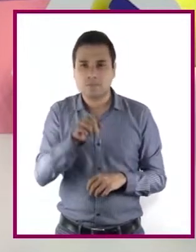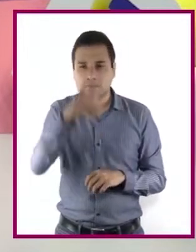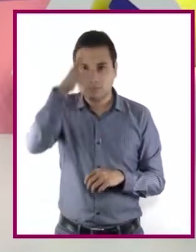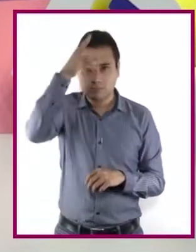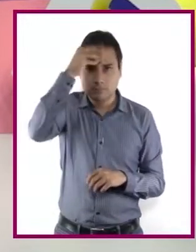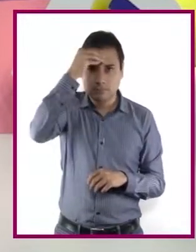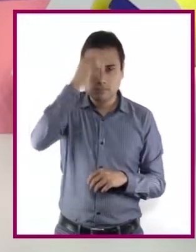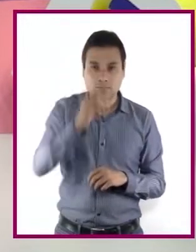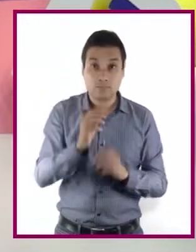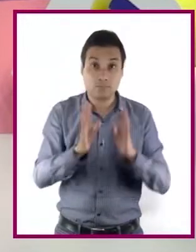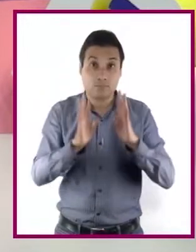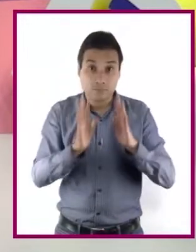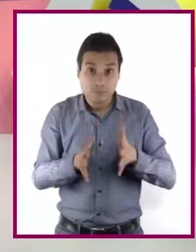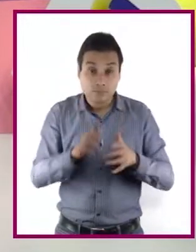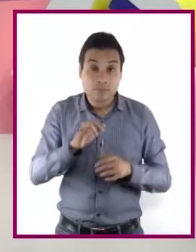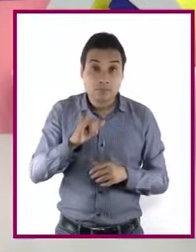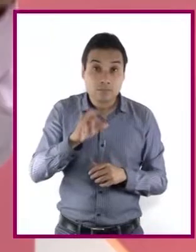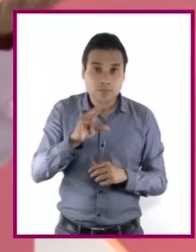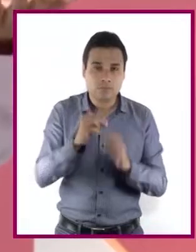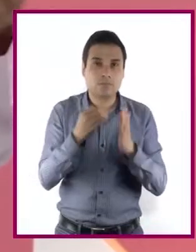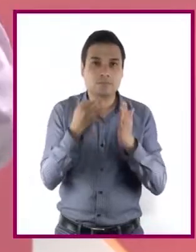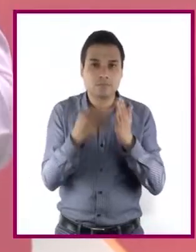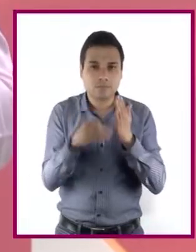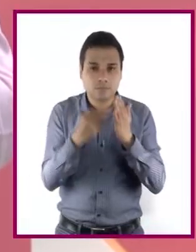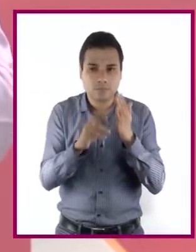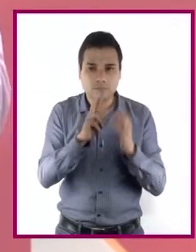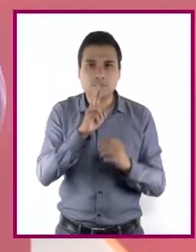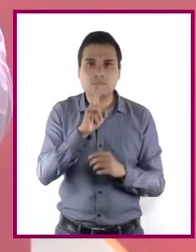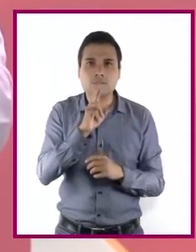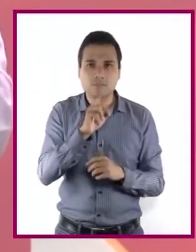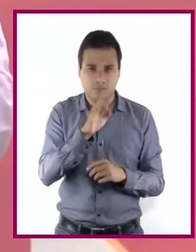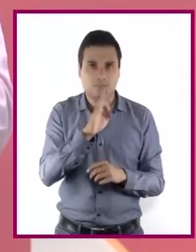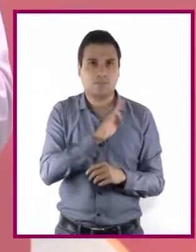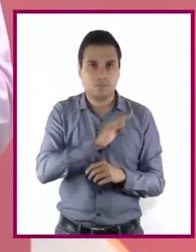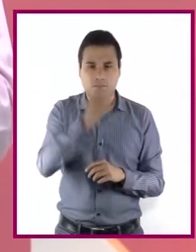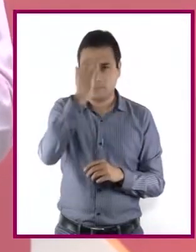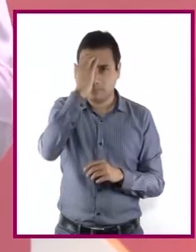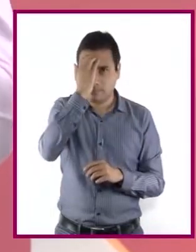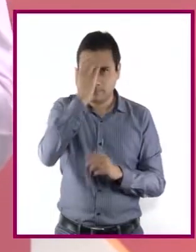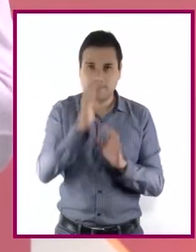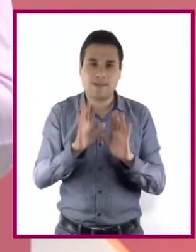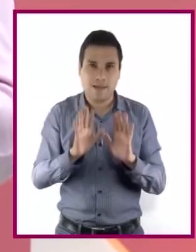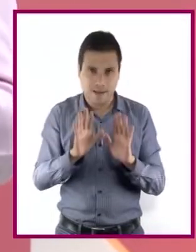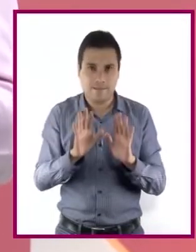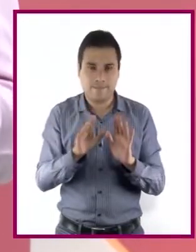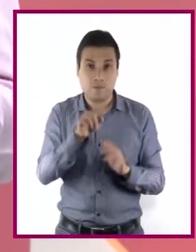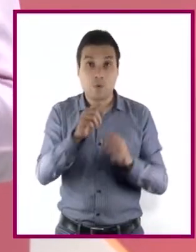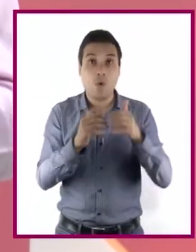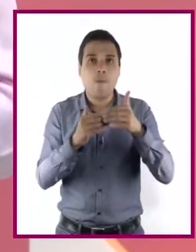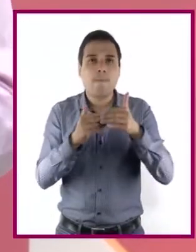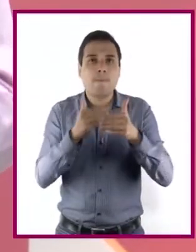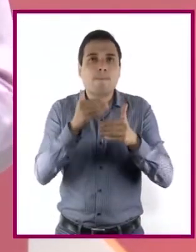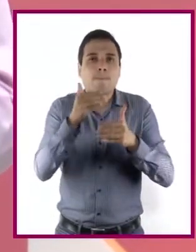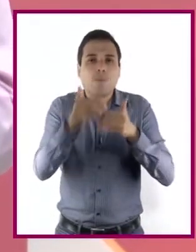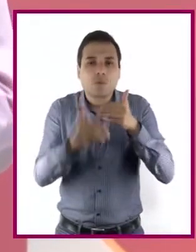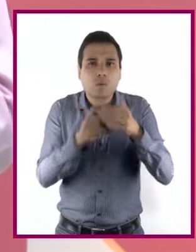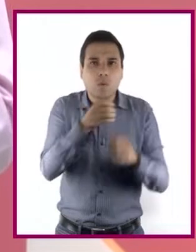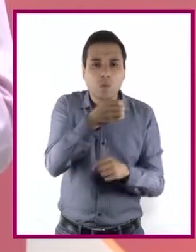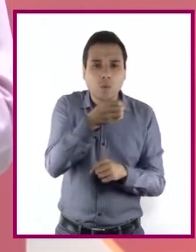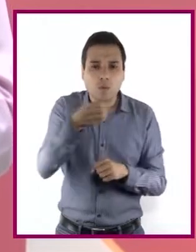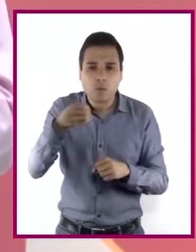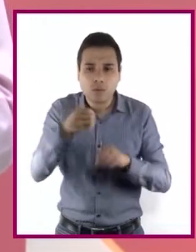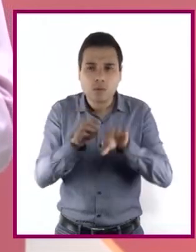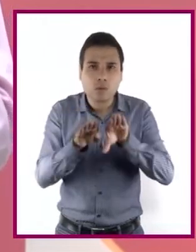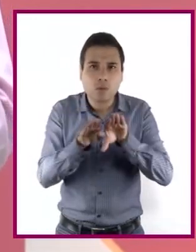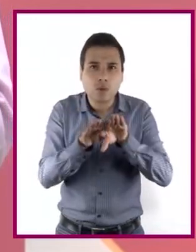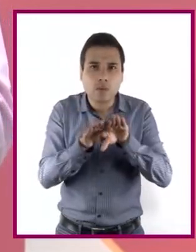y las áreas en las que se puede mejorar. Básicamente centrarnos en los procesos que seguimos para llevar a cabo una actividad y marcar qué partes